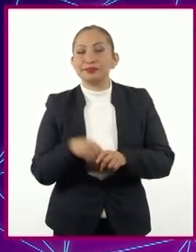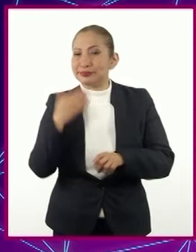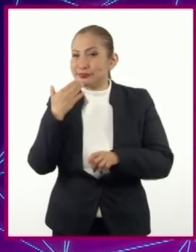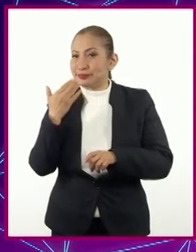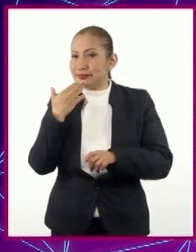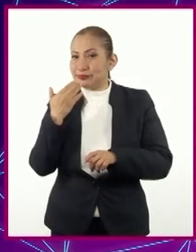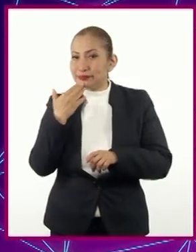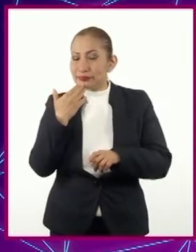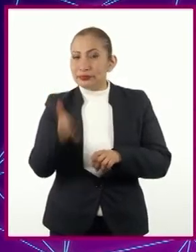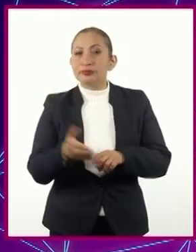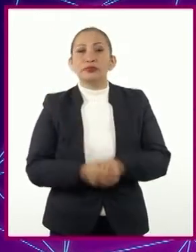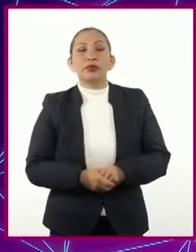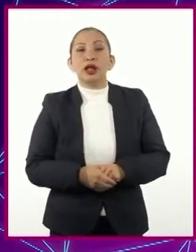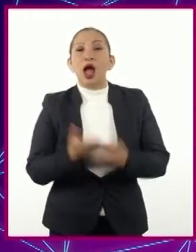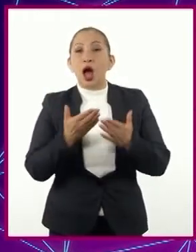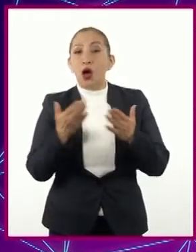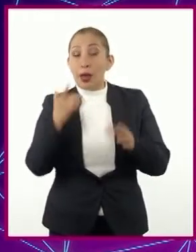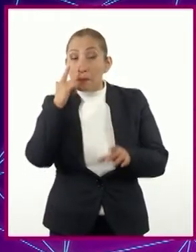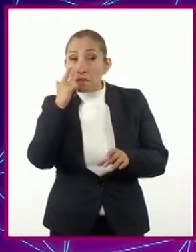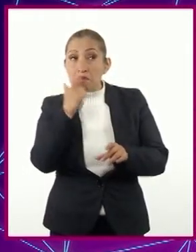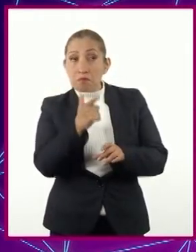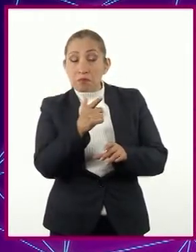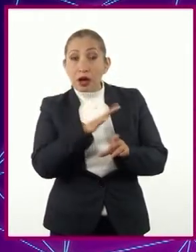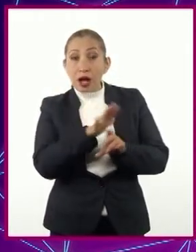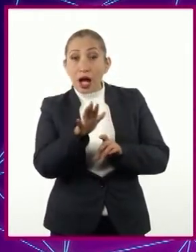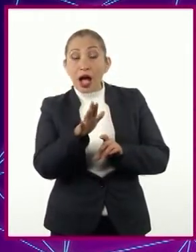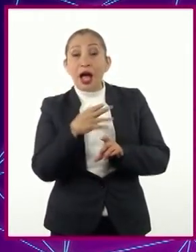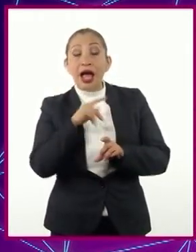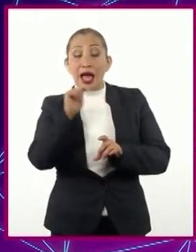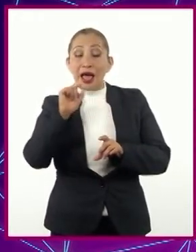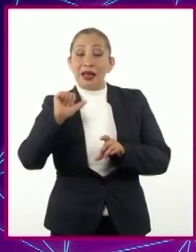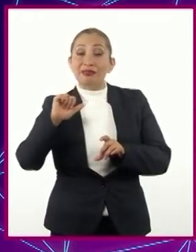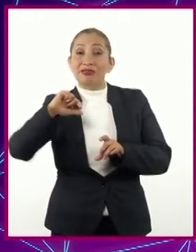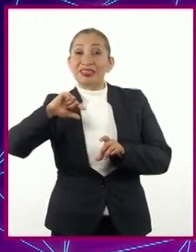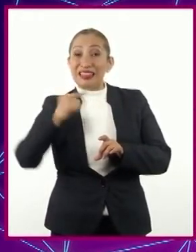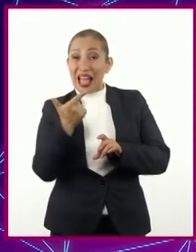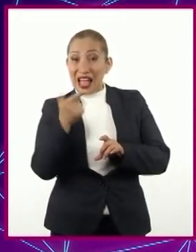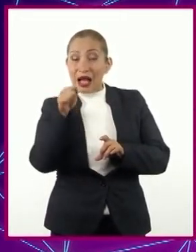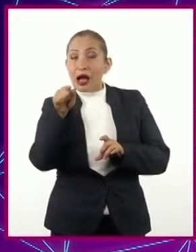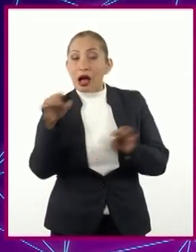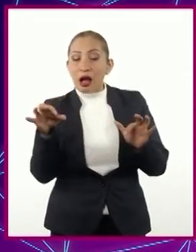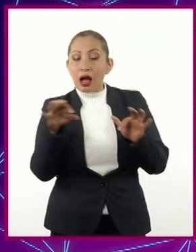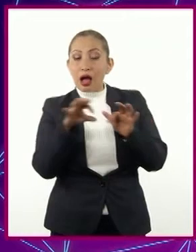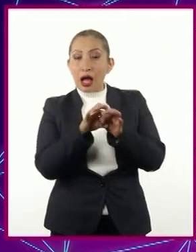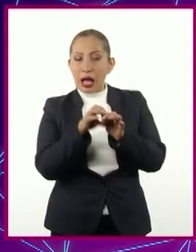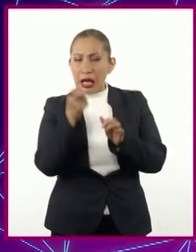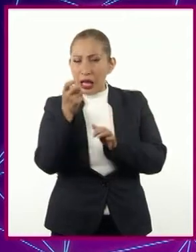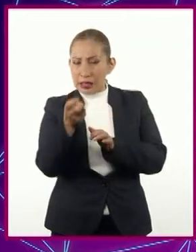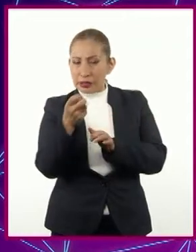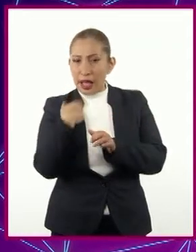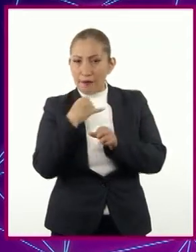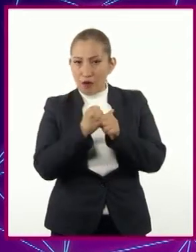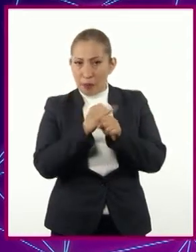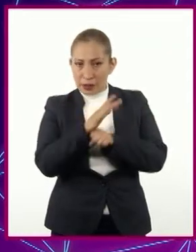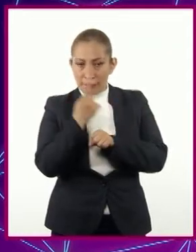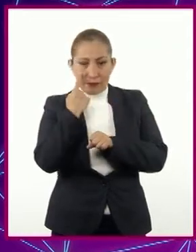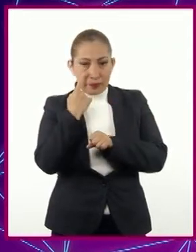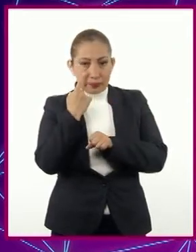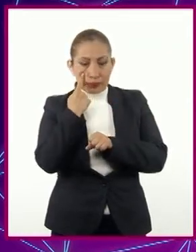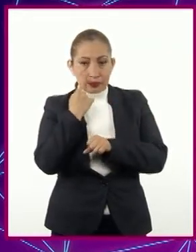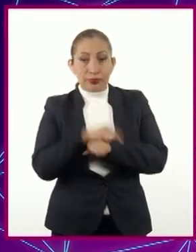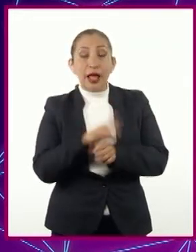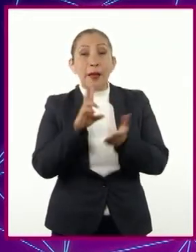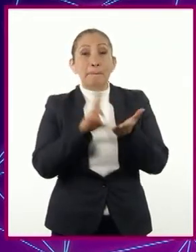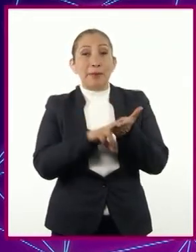Correcto. Y se identifica que la función tangente corresponde a los siguientes datos.